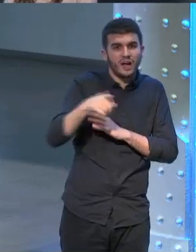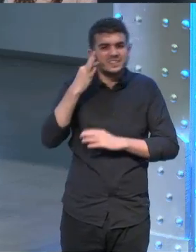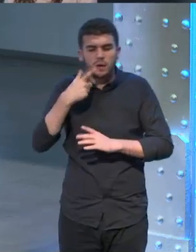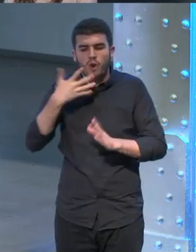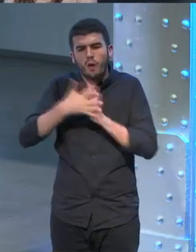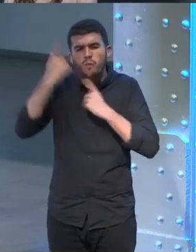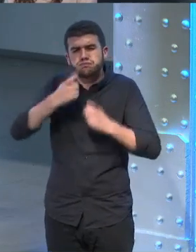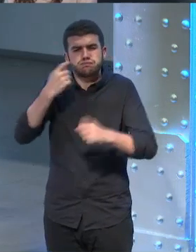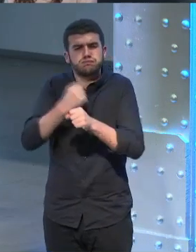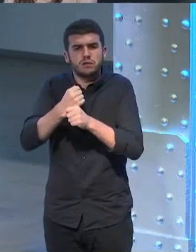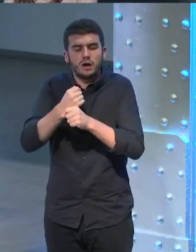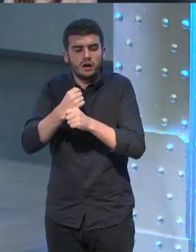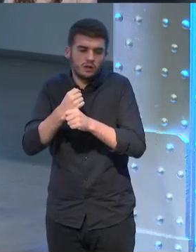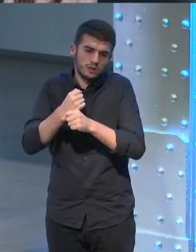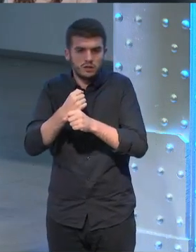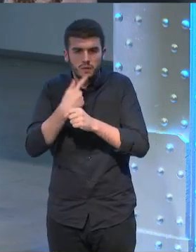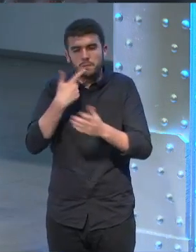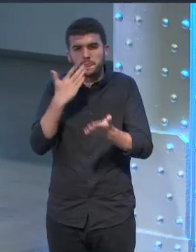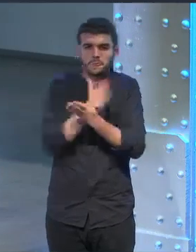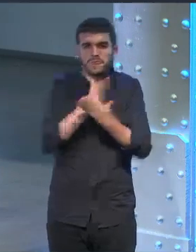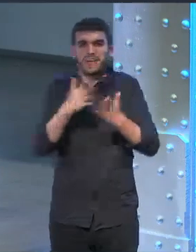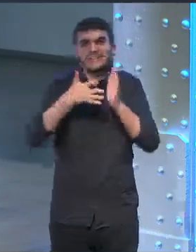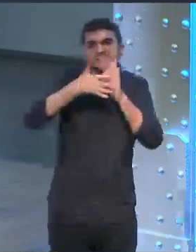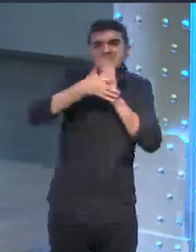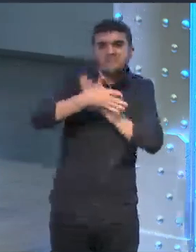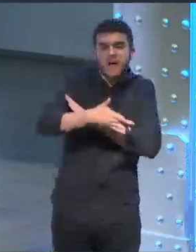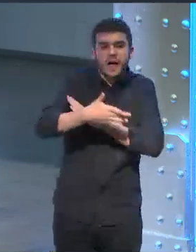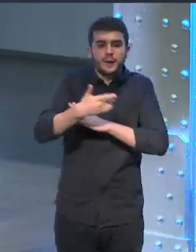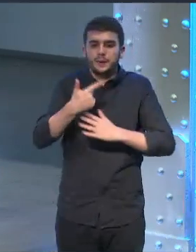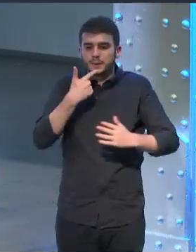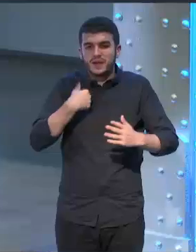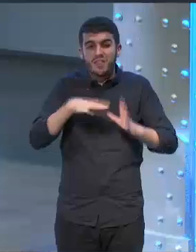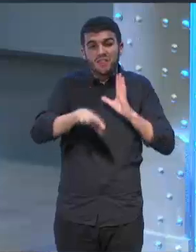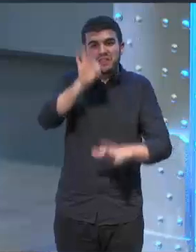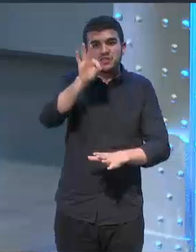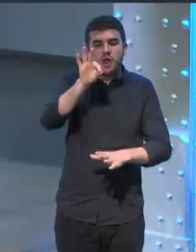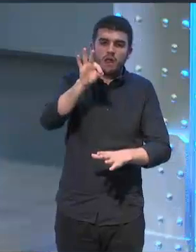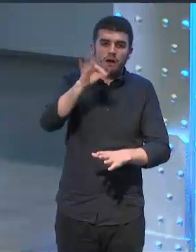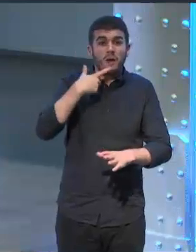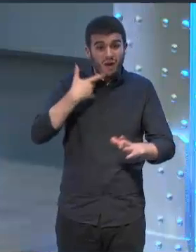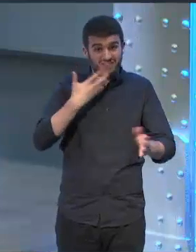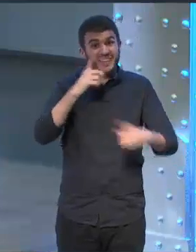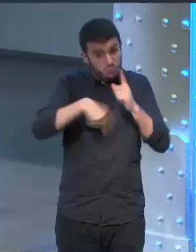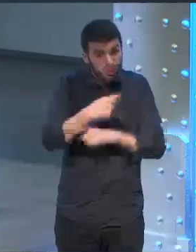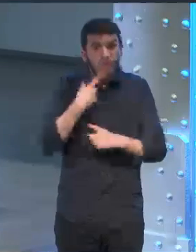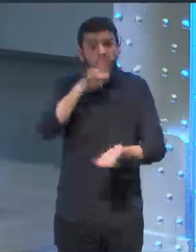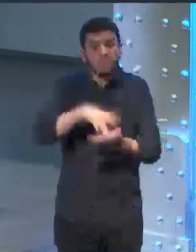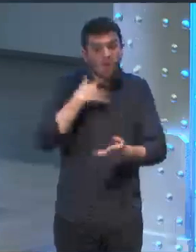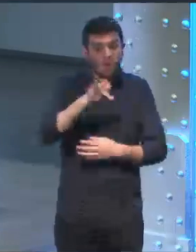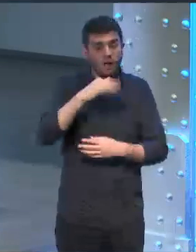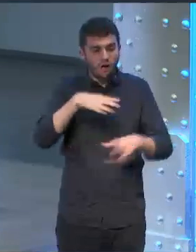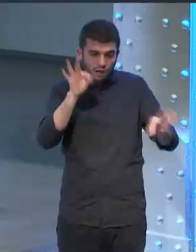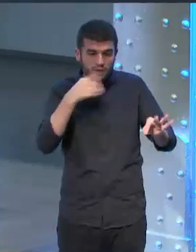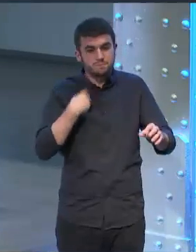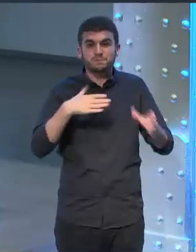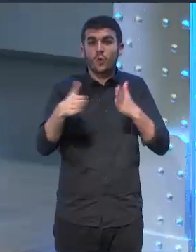inteligencia o esfuerzo tiene una mella muy importante sobre las decisiones, y este tipo de carreras que están asociadas. A mí